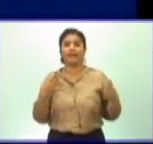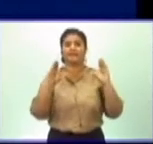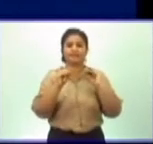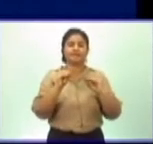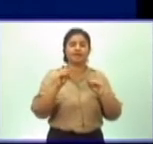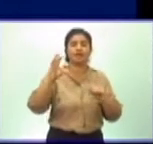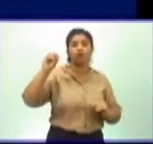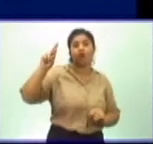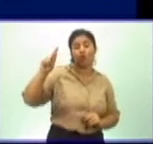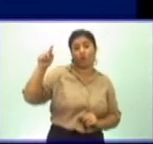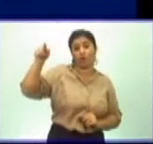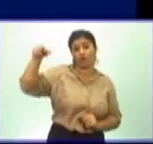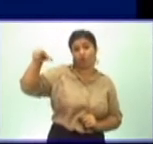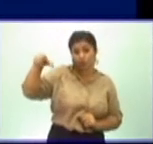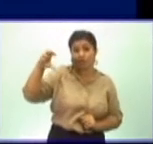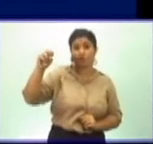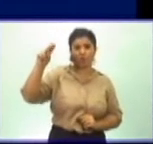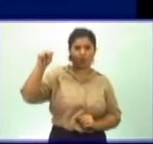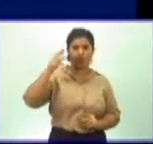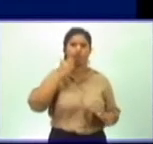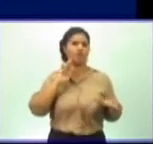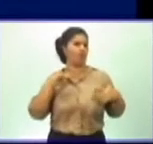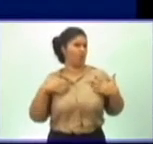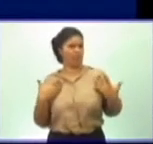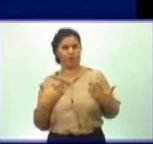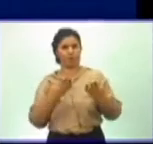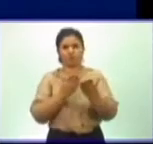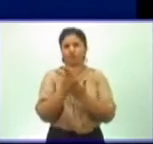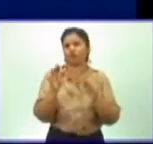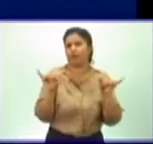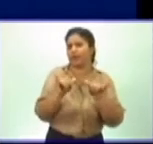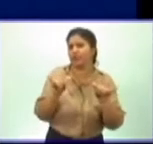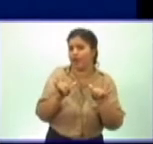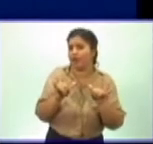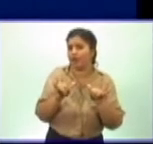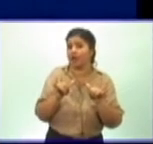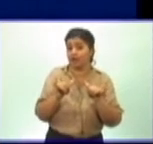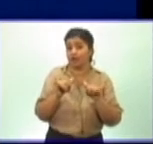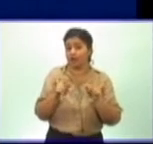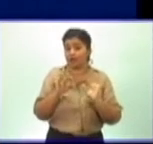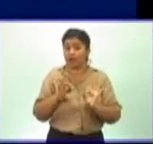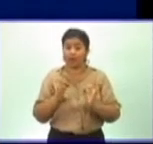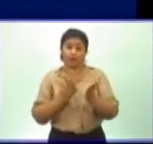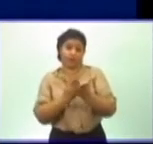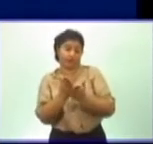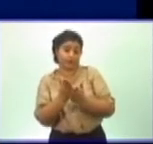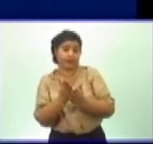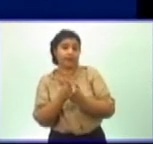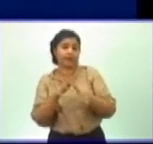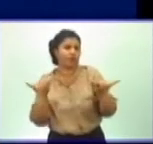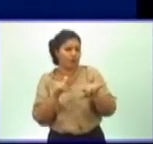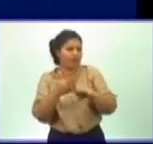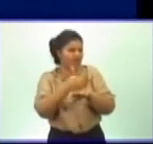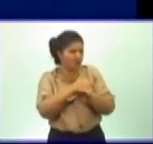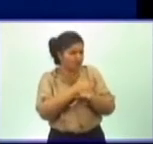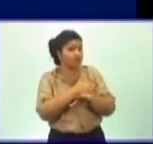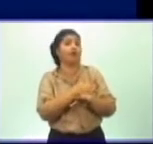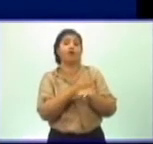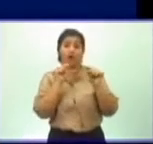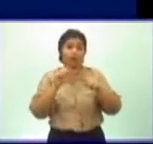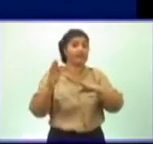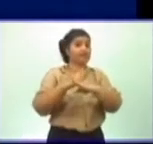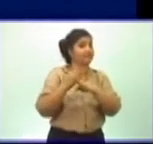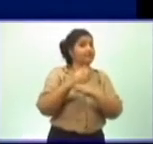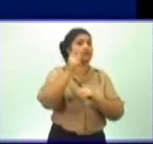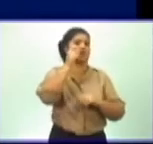se comporta ahora desde que apareció Tartufo. Esta es una idea que aparece en esta escena. En fin, ¿está loco